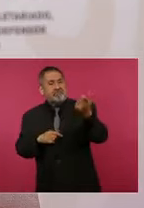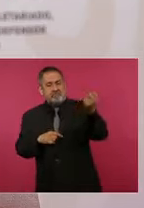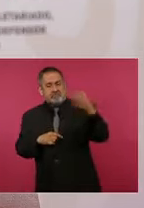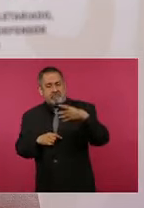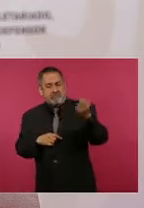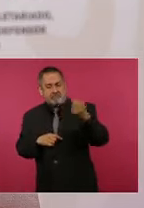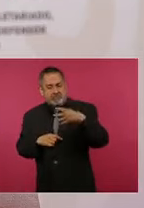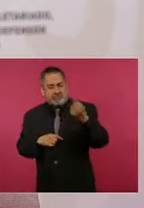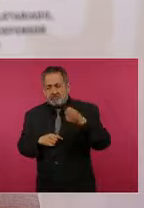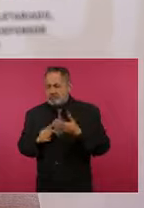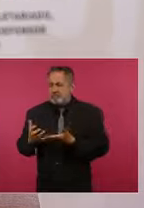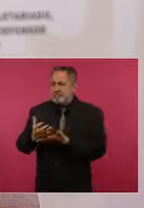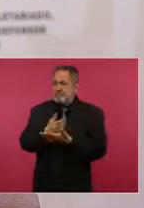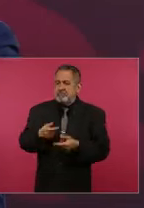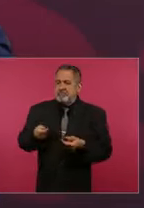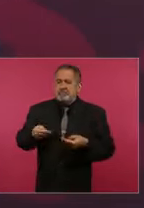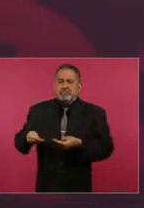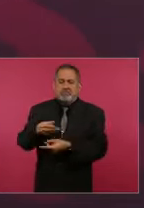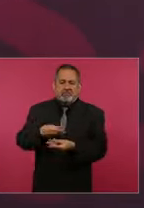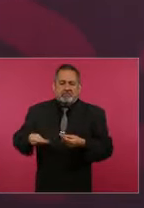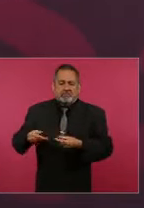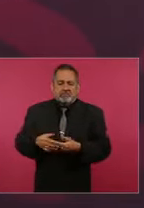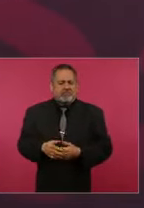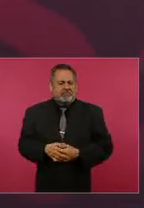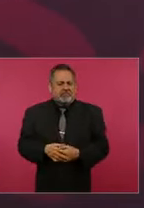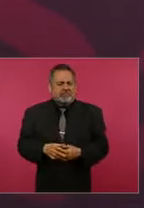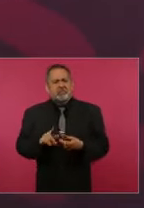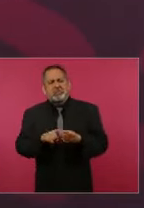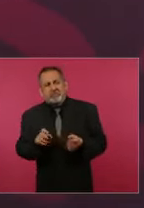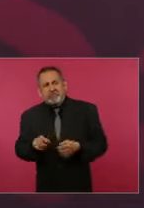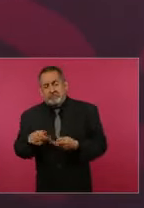¿Dónde está de que el pueblo es flojo?